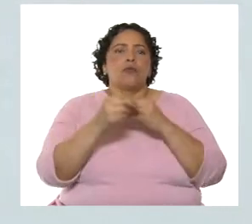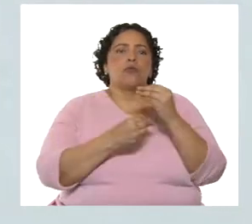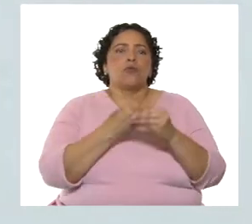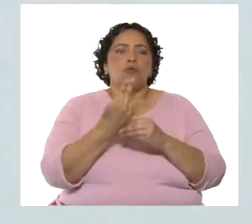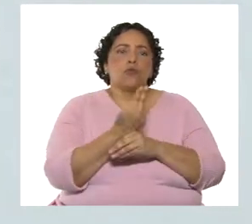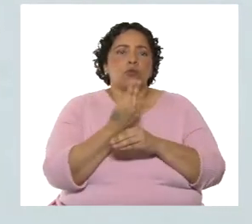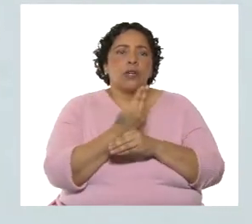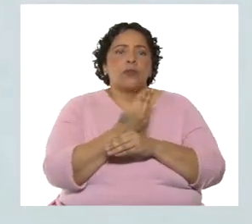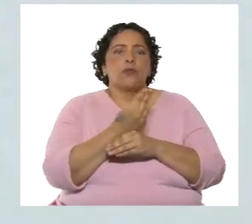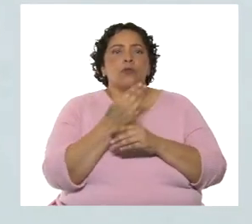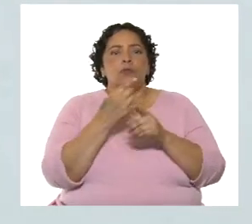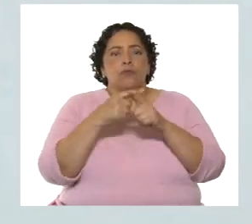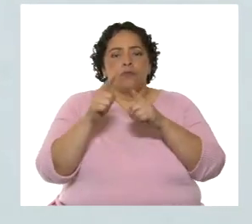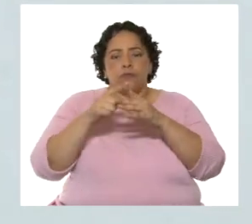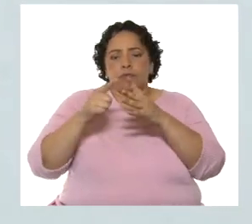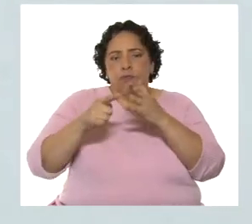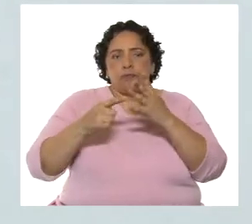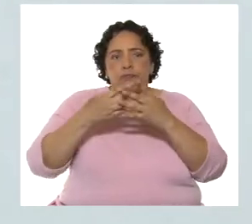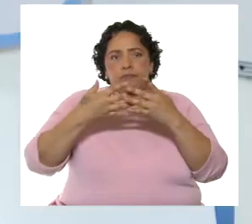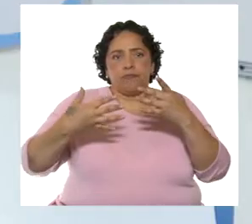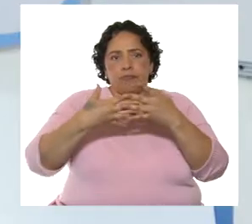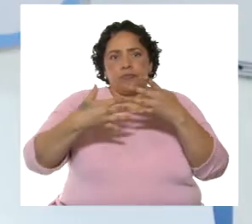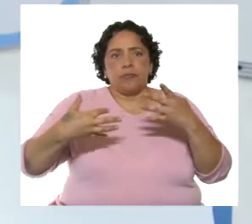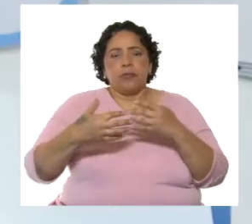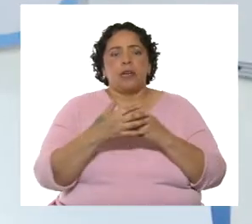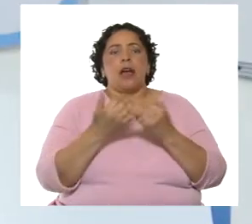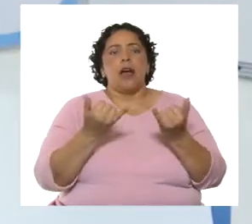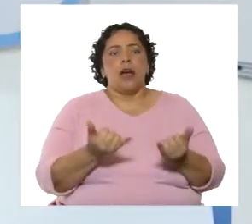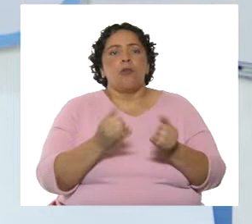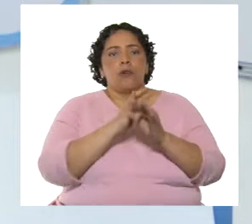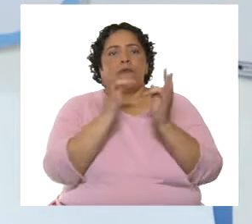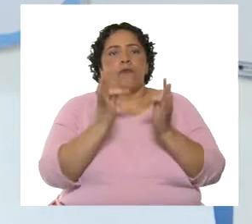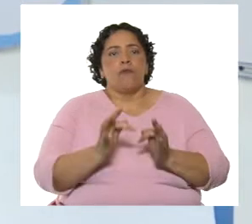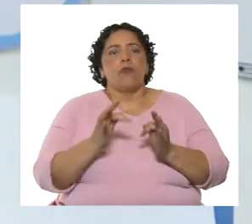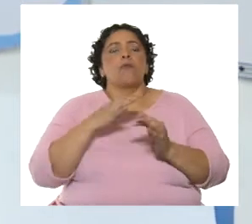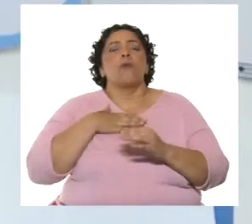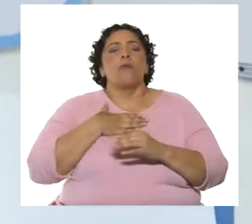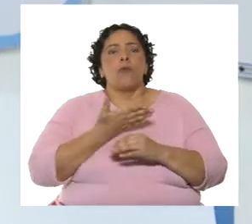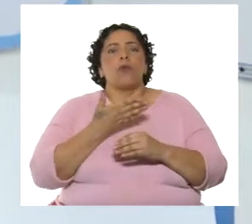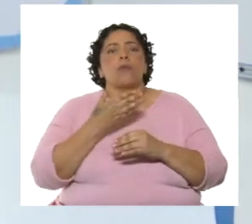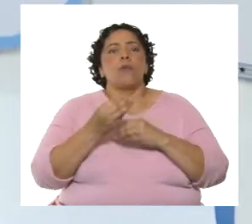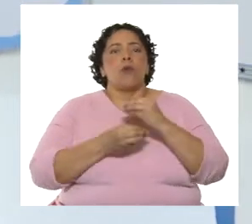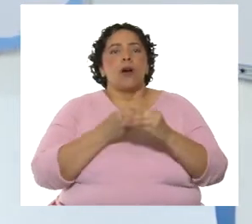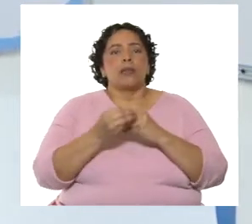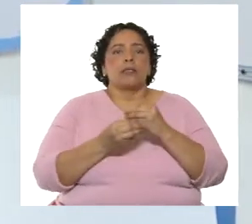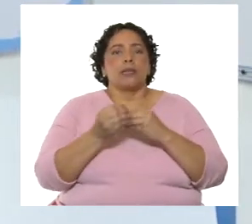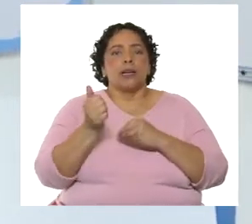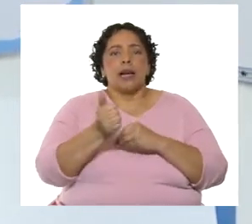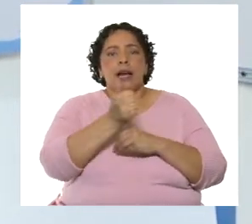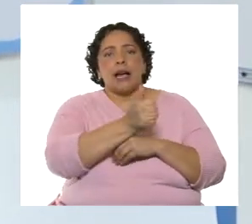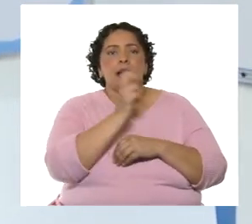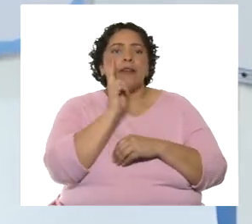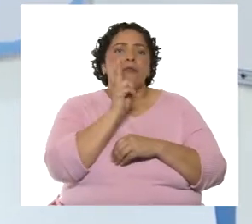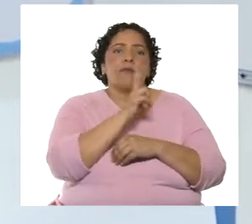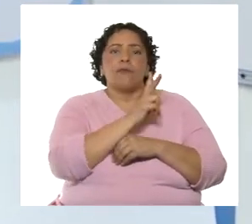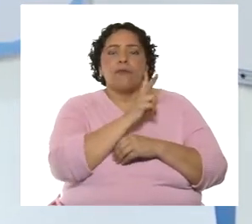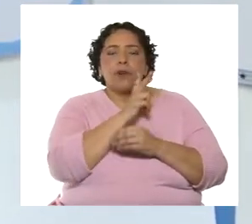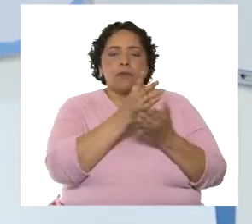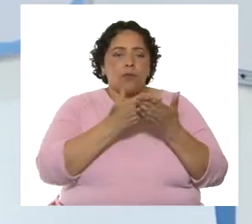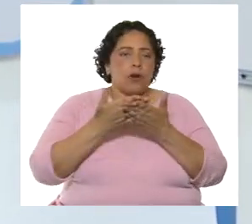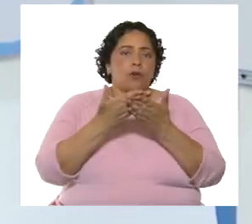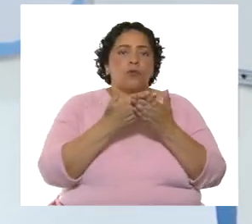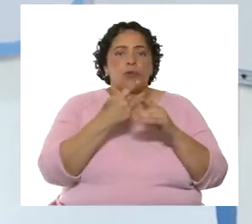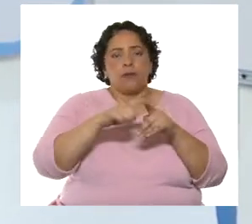pronombres. Así es. De esta manera podemos conjugar cada uno de los verbos,